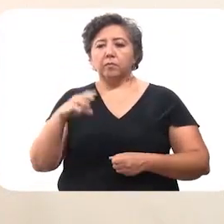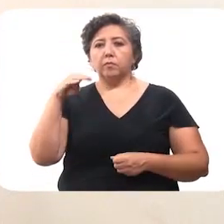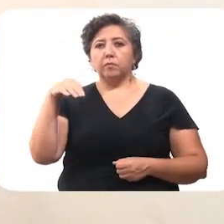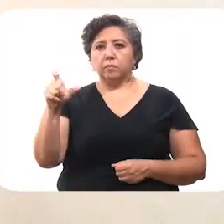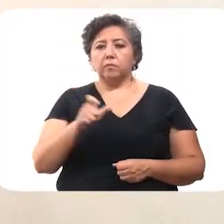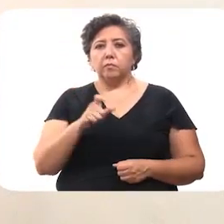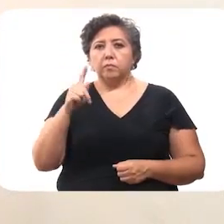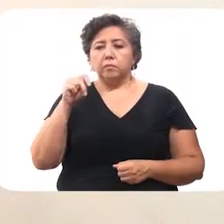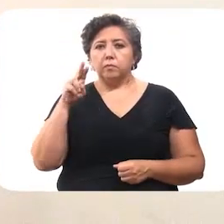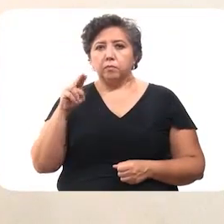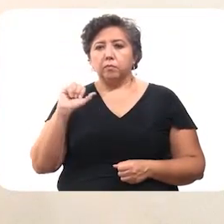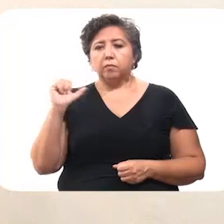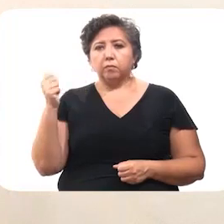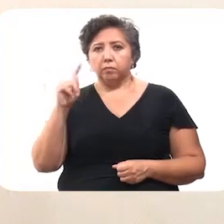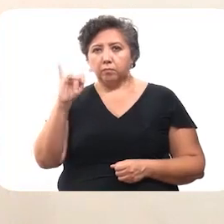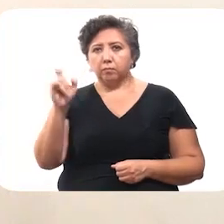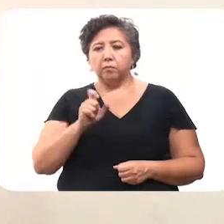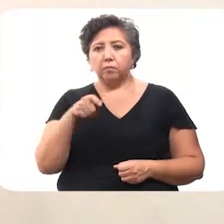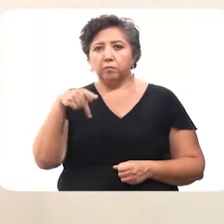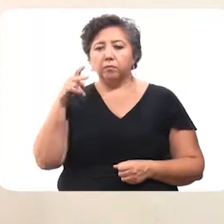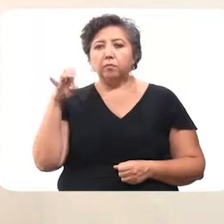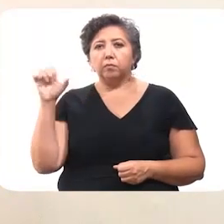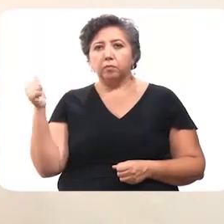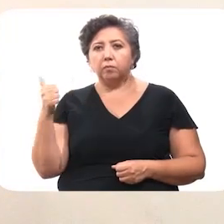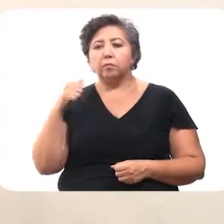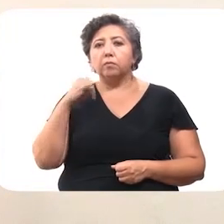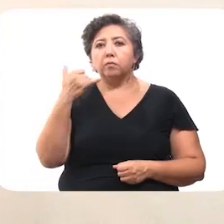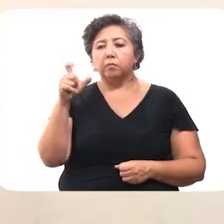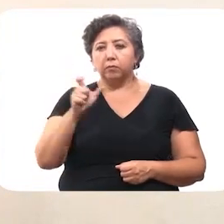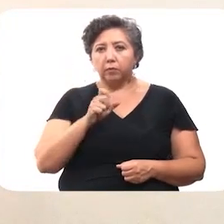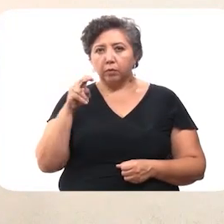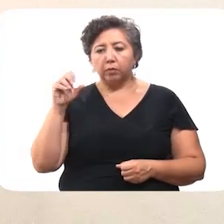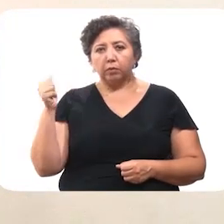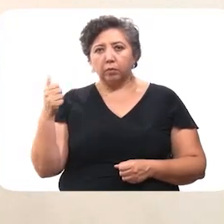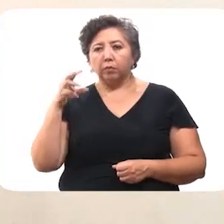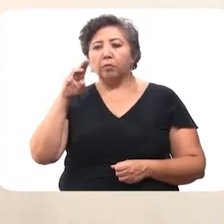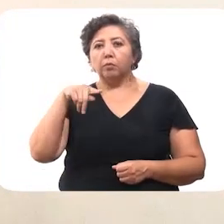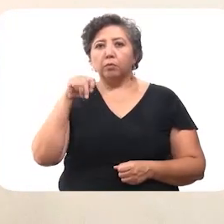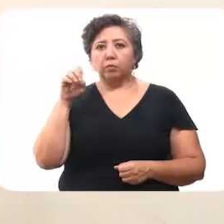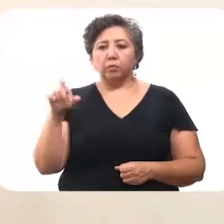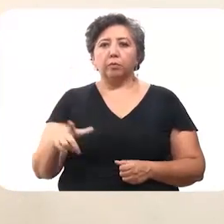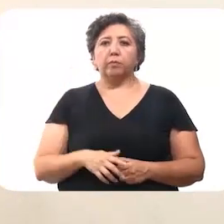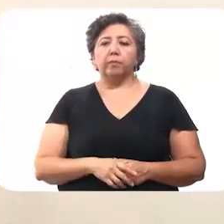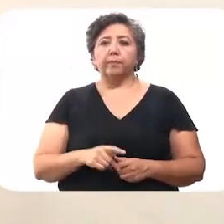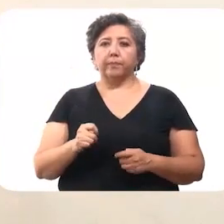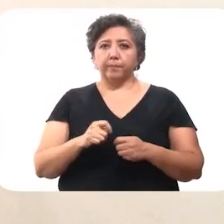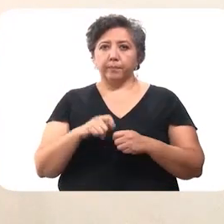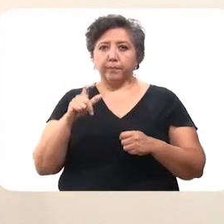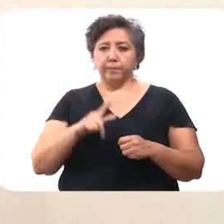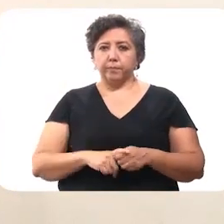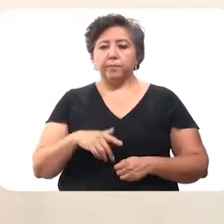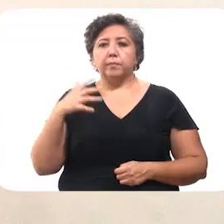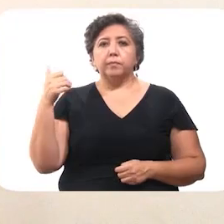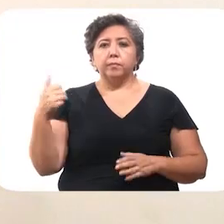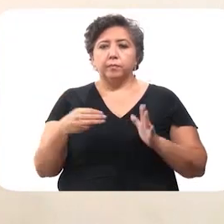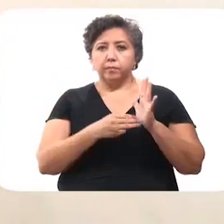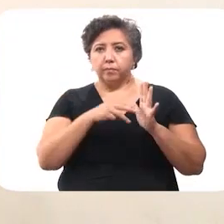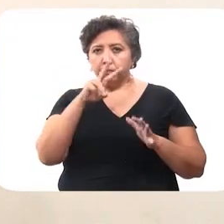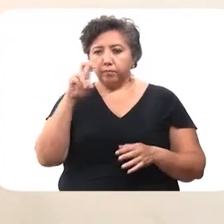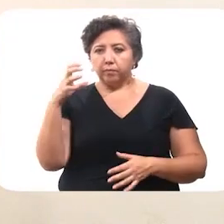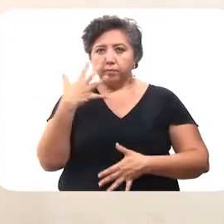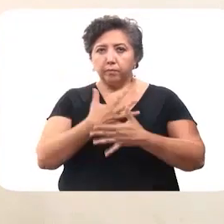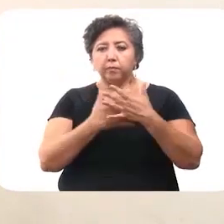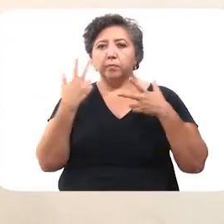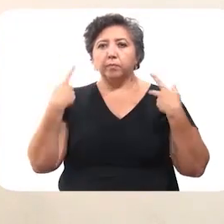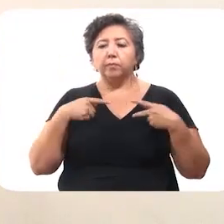en Maxcanú, 1 en Tixpehual, 1 en Acanqué, 1 en Yaxcucul y 1 en Motul. En total, son